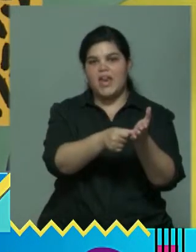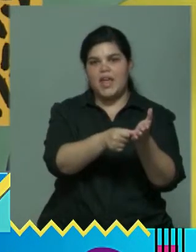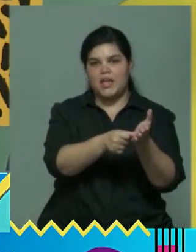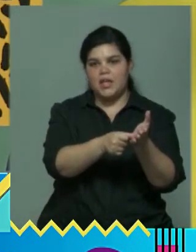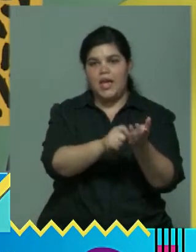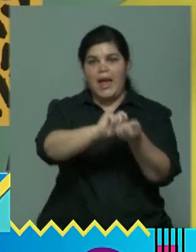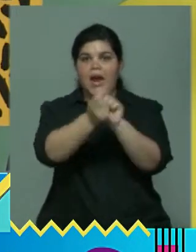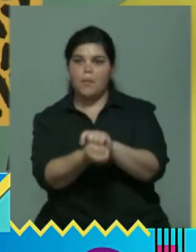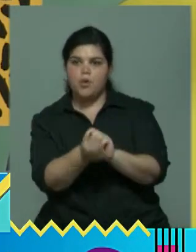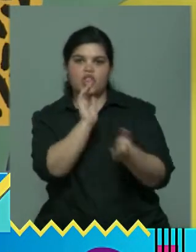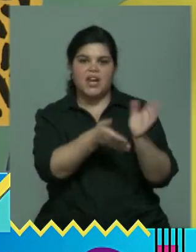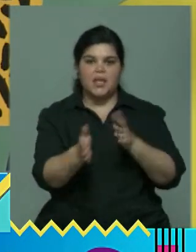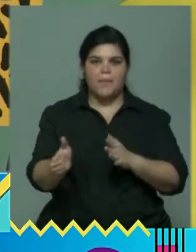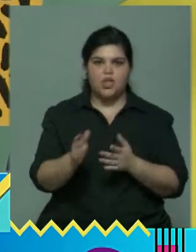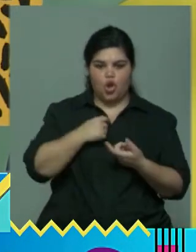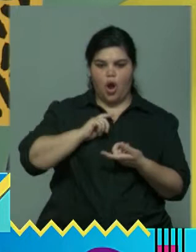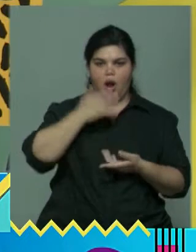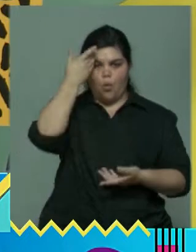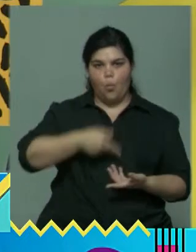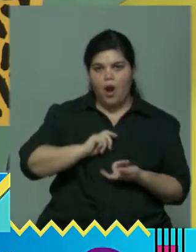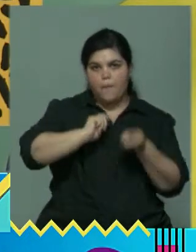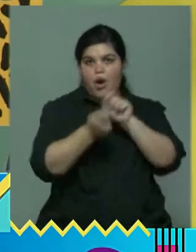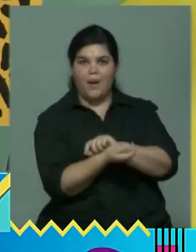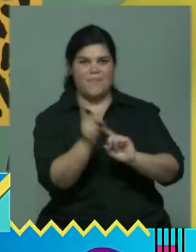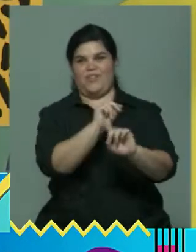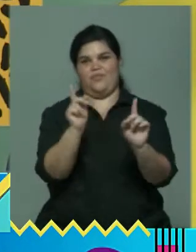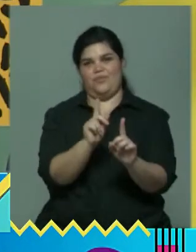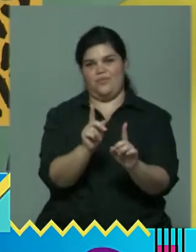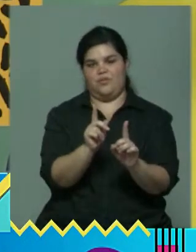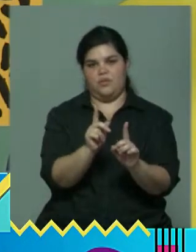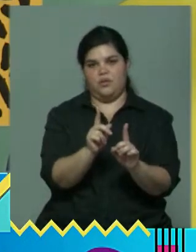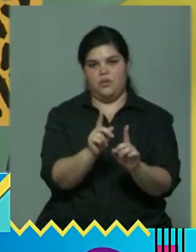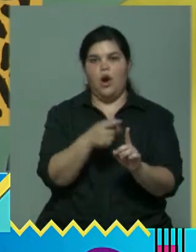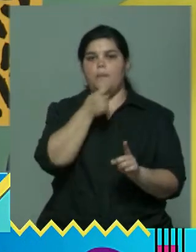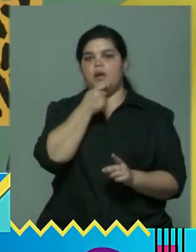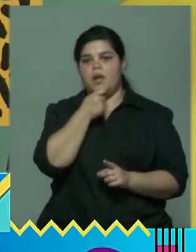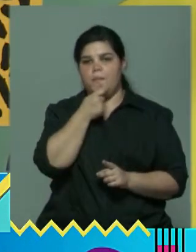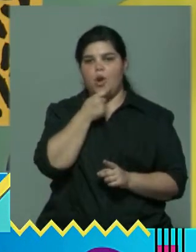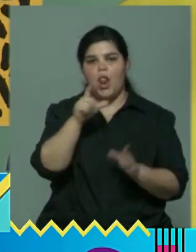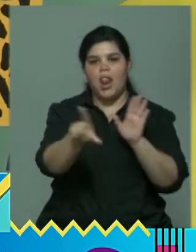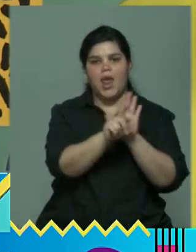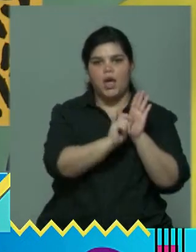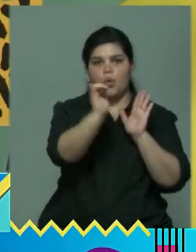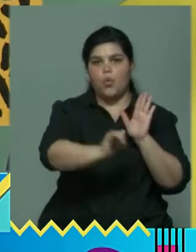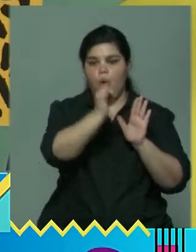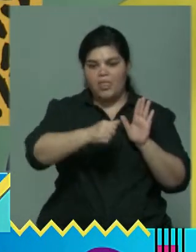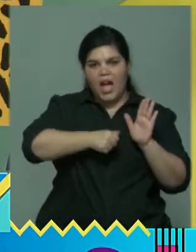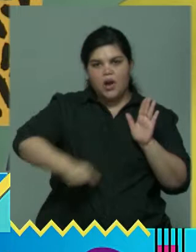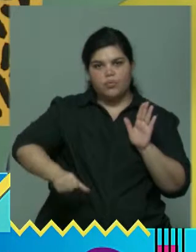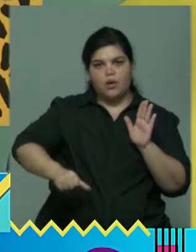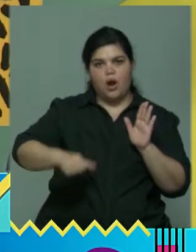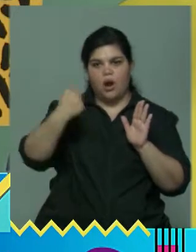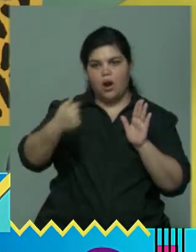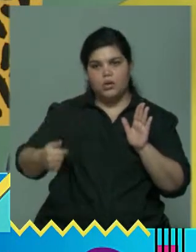como tampoco es obligatorio hacer la hormonización para acceder a las intervenciones quirúrgicas que la ley establece como un derecho